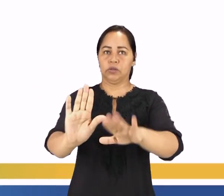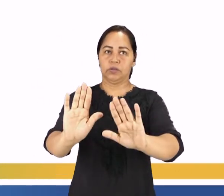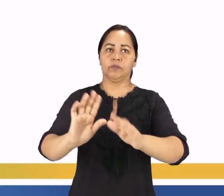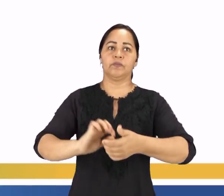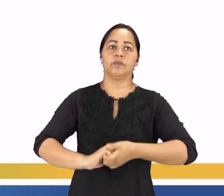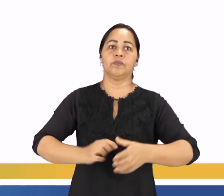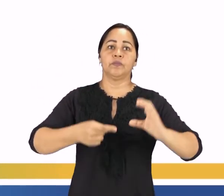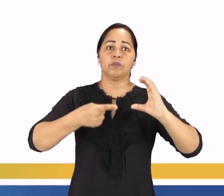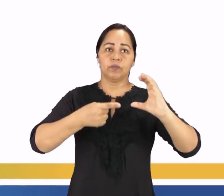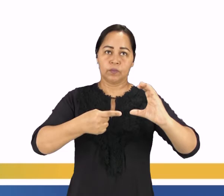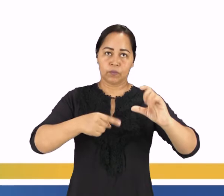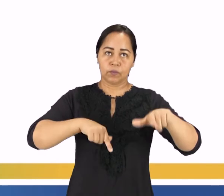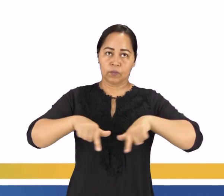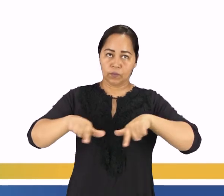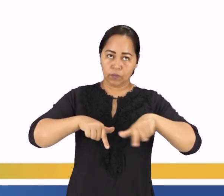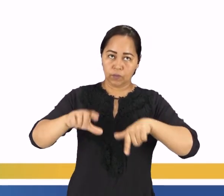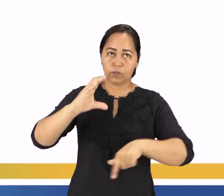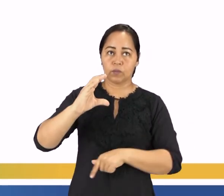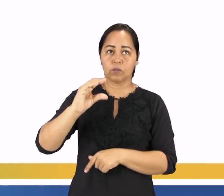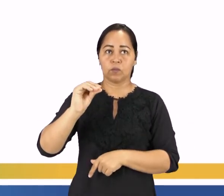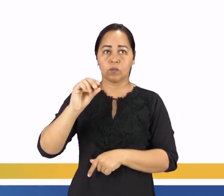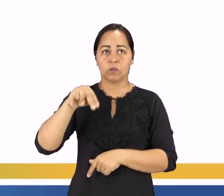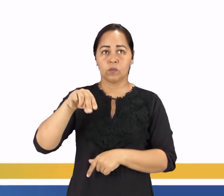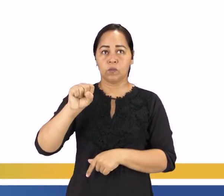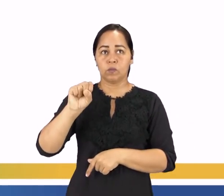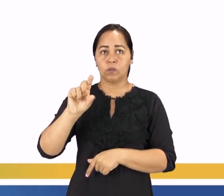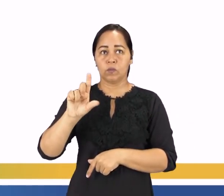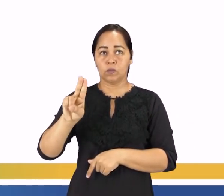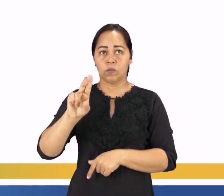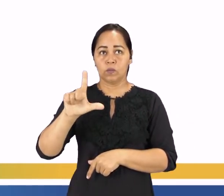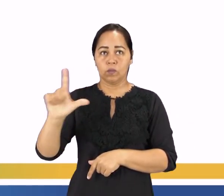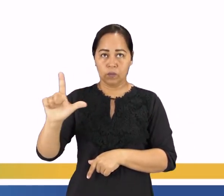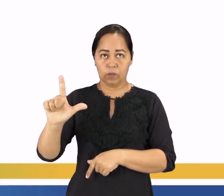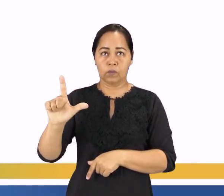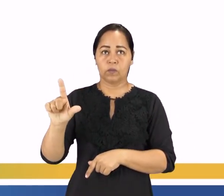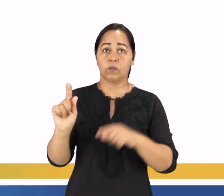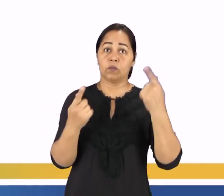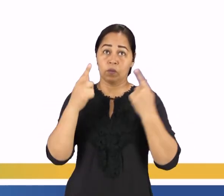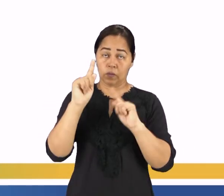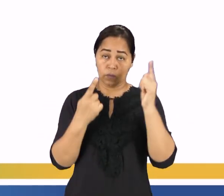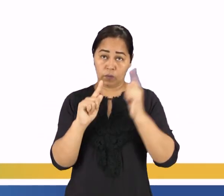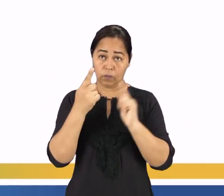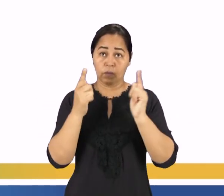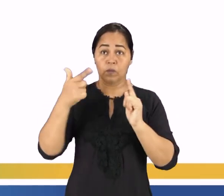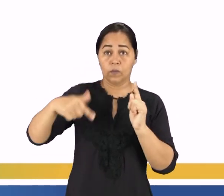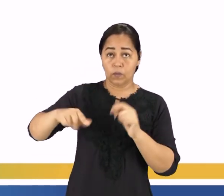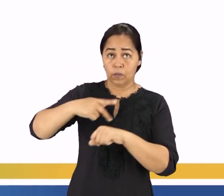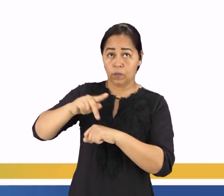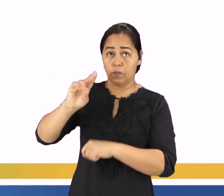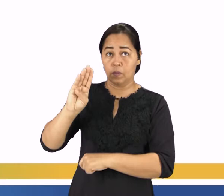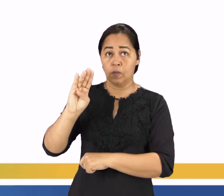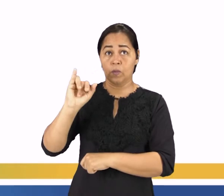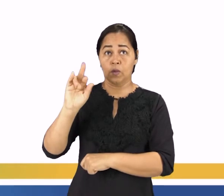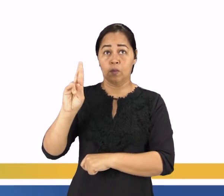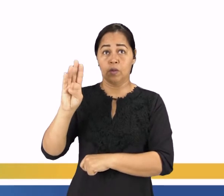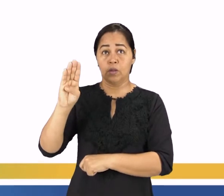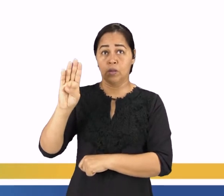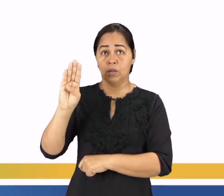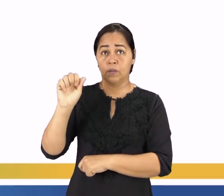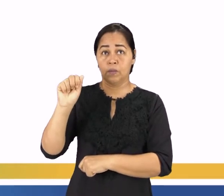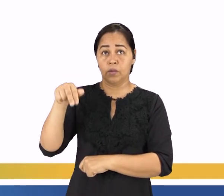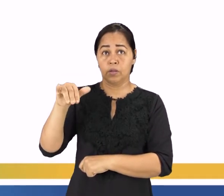C. Trabajó como cónsul general de Chile en Birmania. Sí, verdadero. Fue su primer